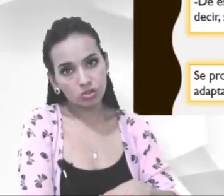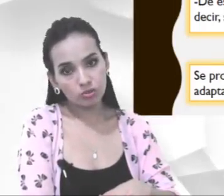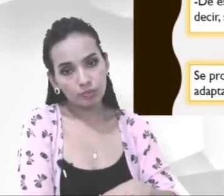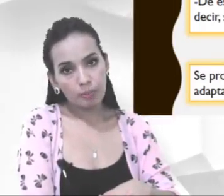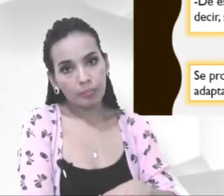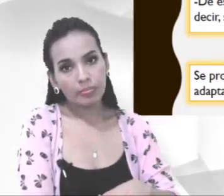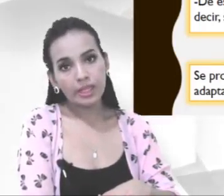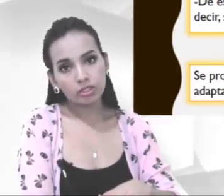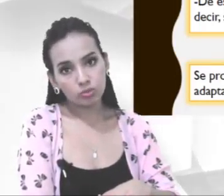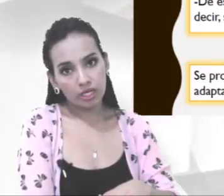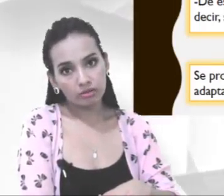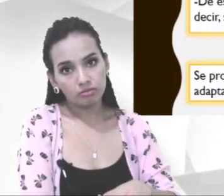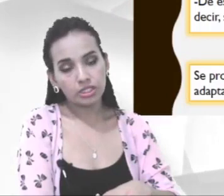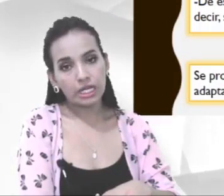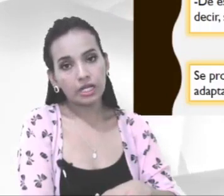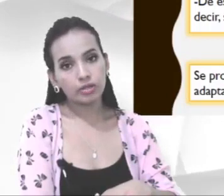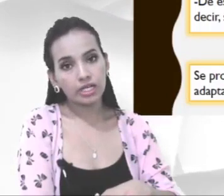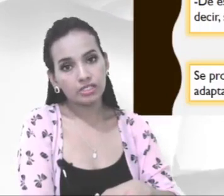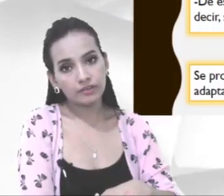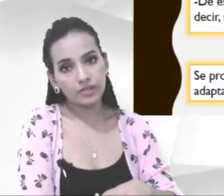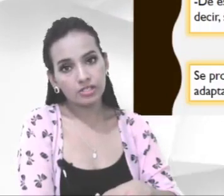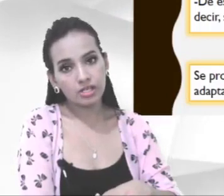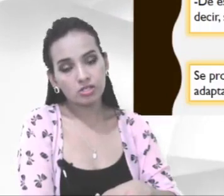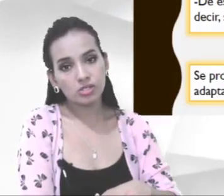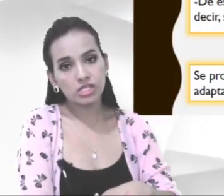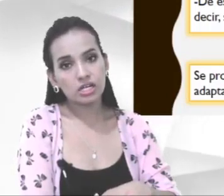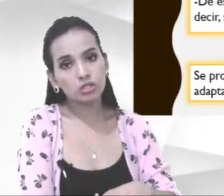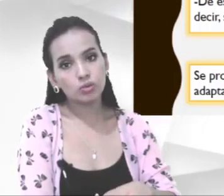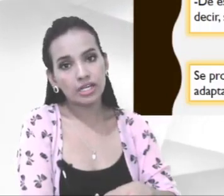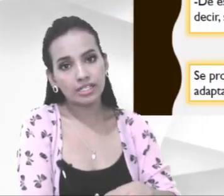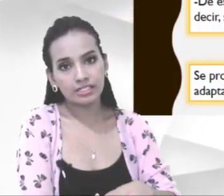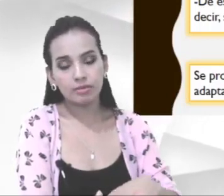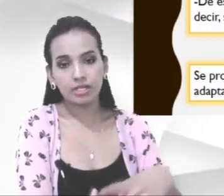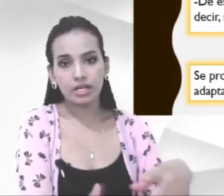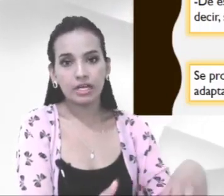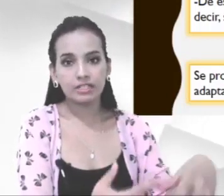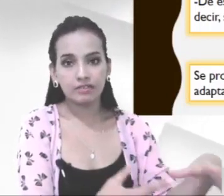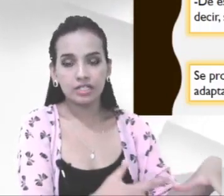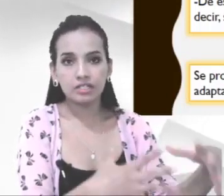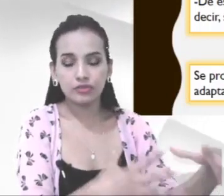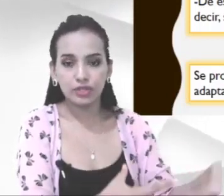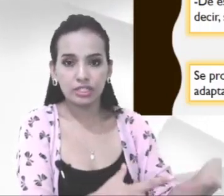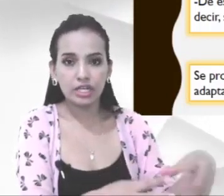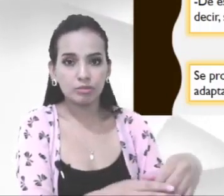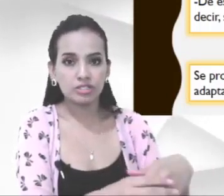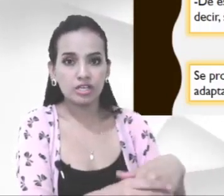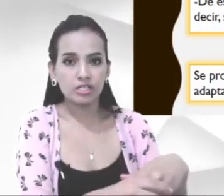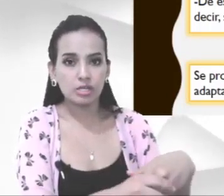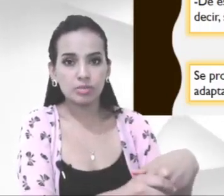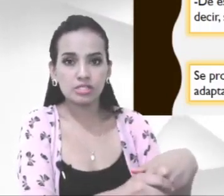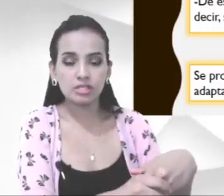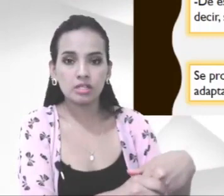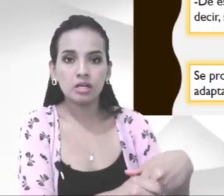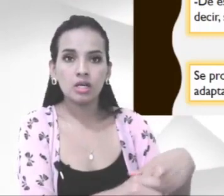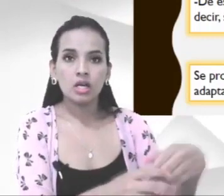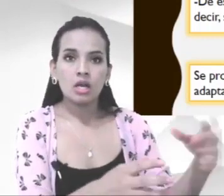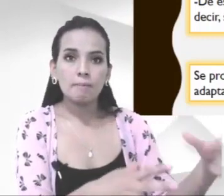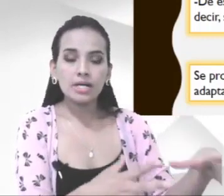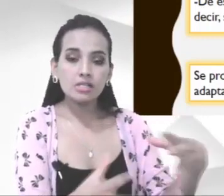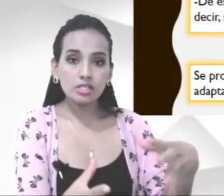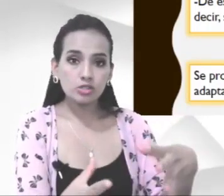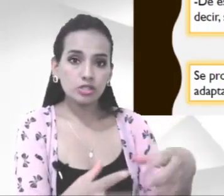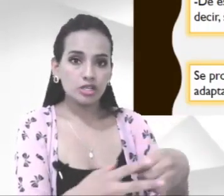selección natural a lo que hace referencia esto es que la naturaleza verdad a través de las diferentes adversidades que presenta